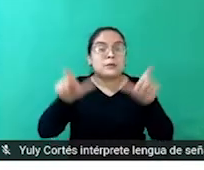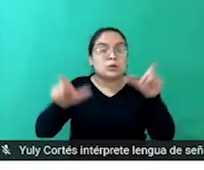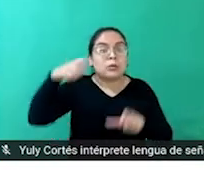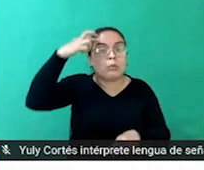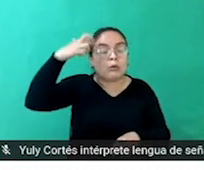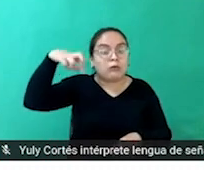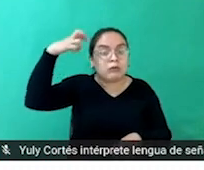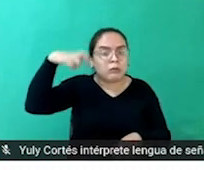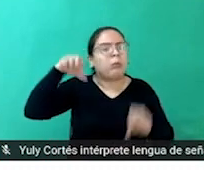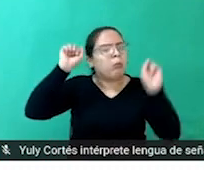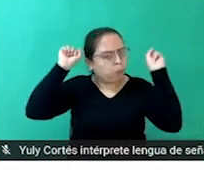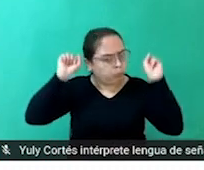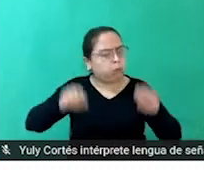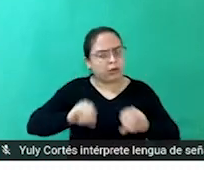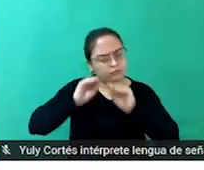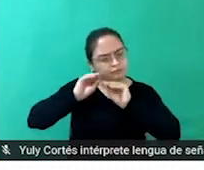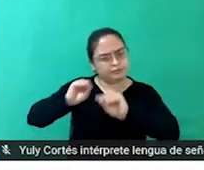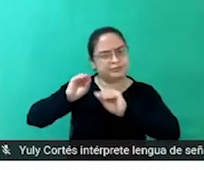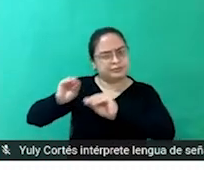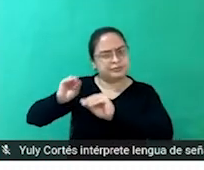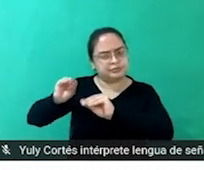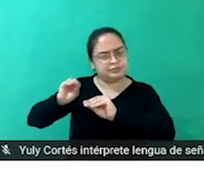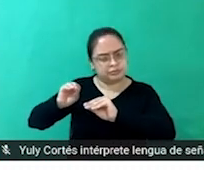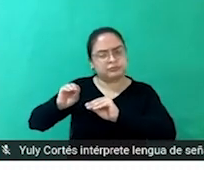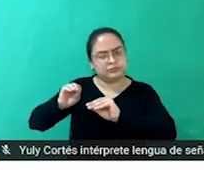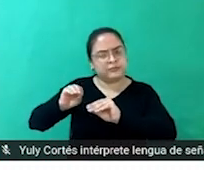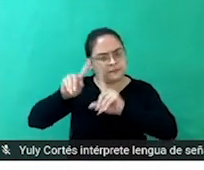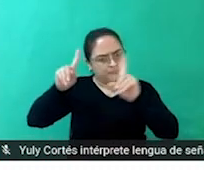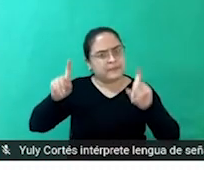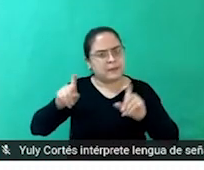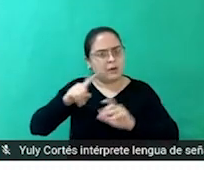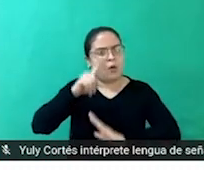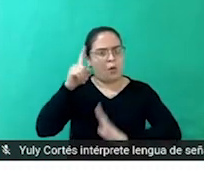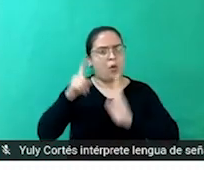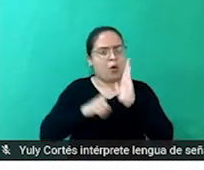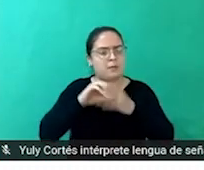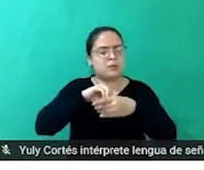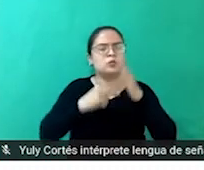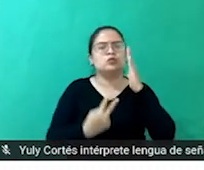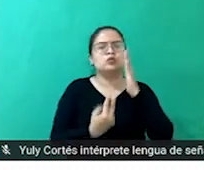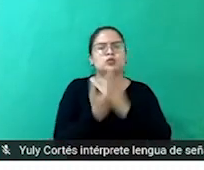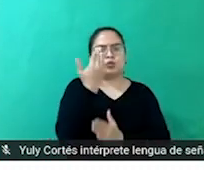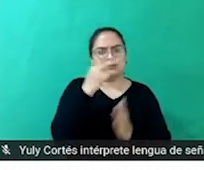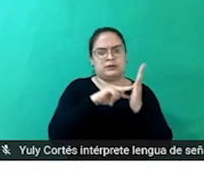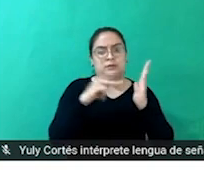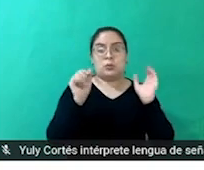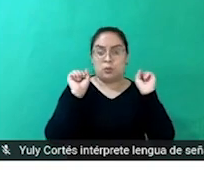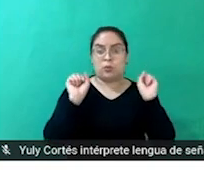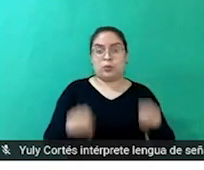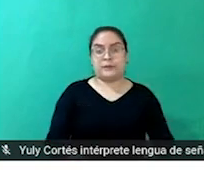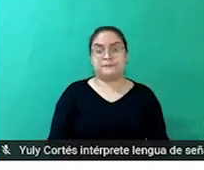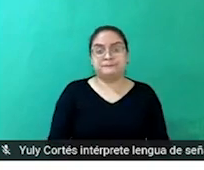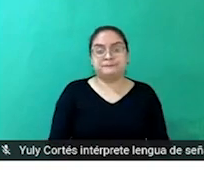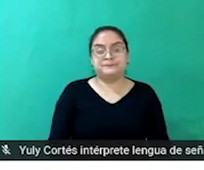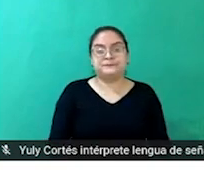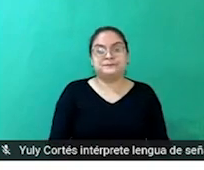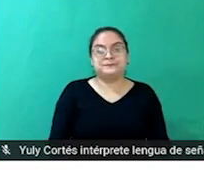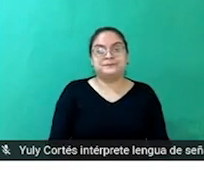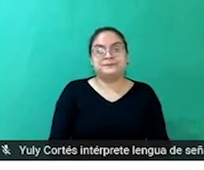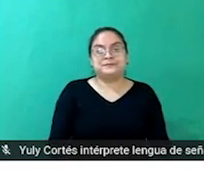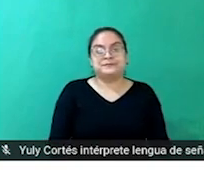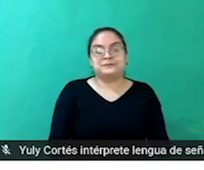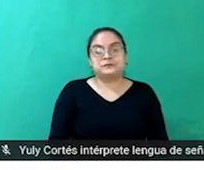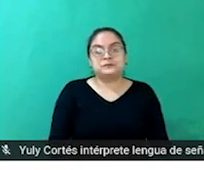estén completamente inmersos en esta tecnología. Finalmente,